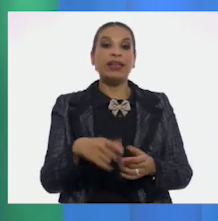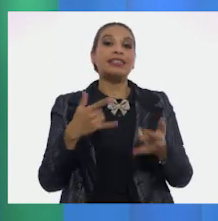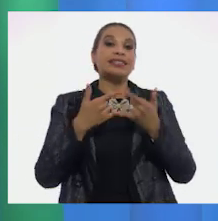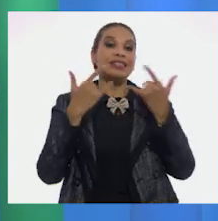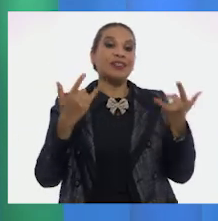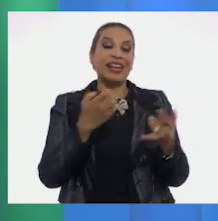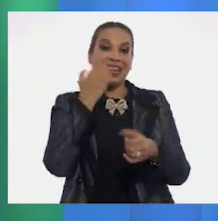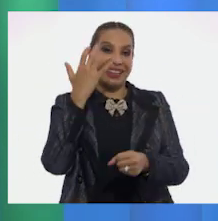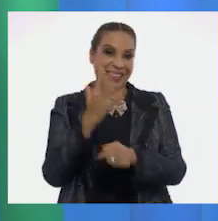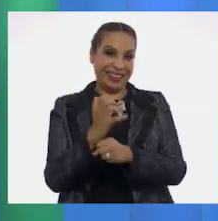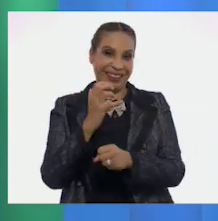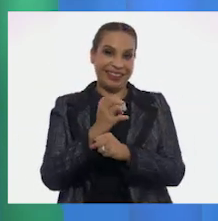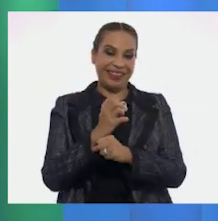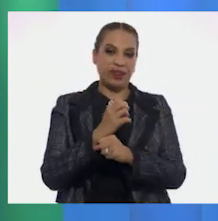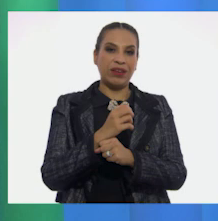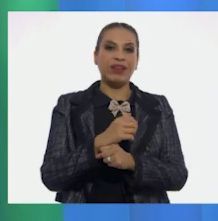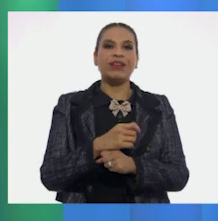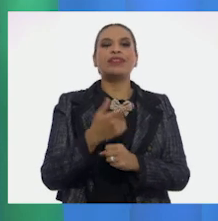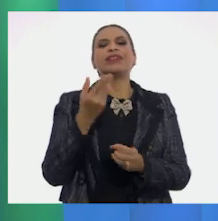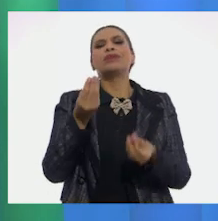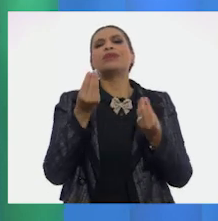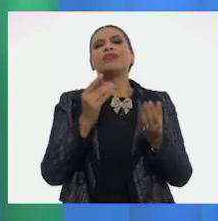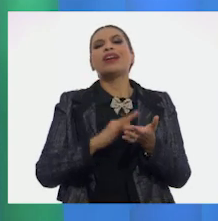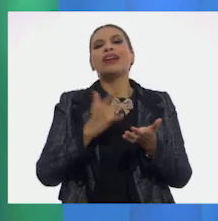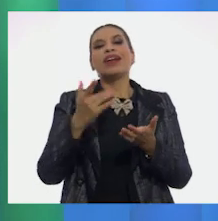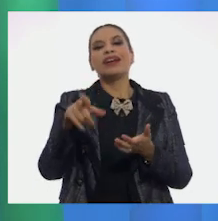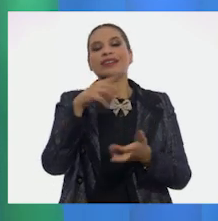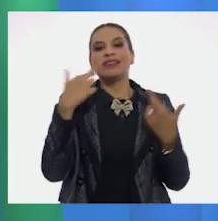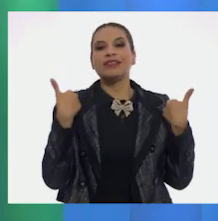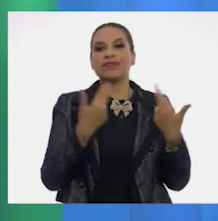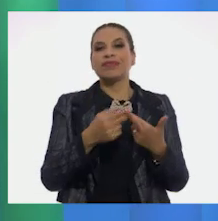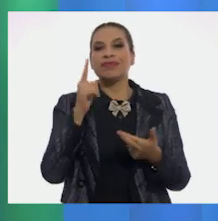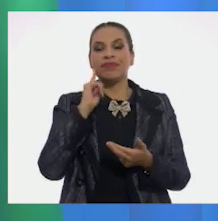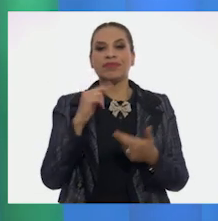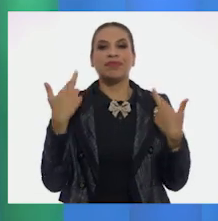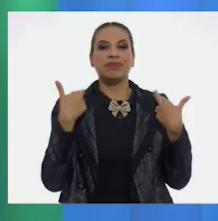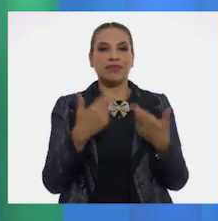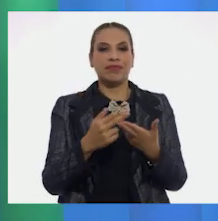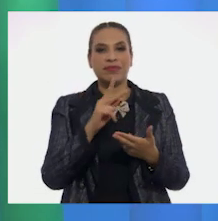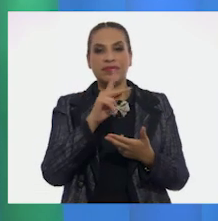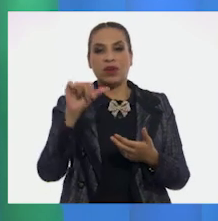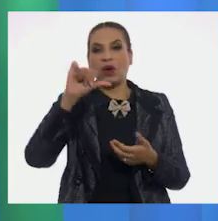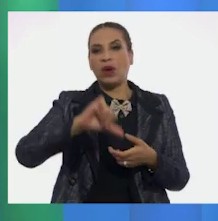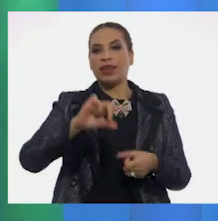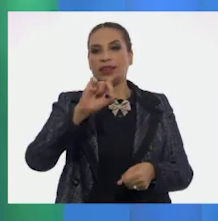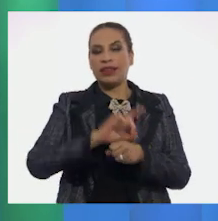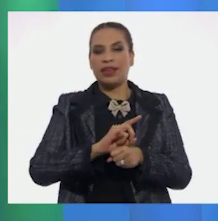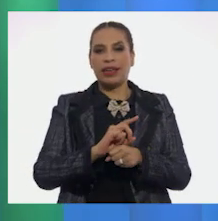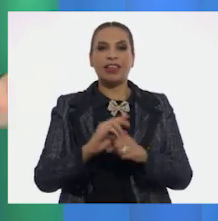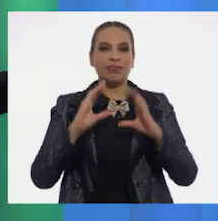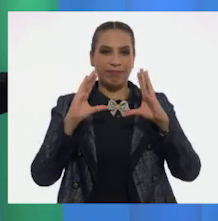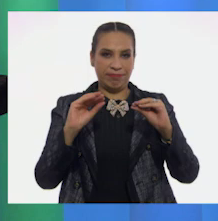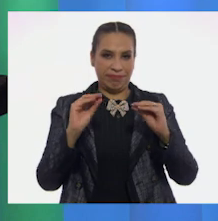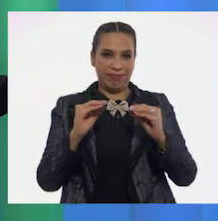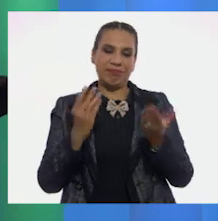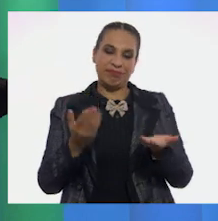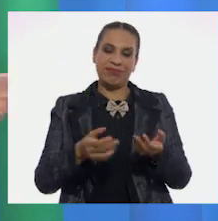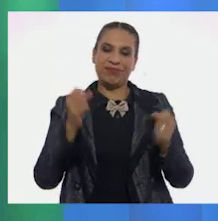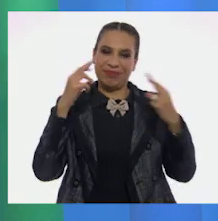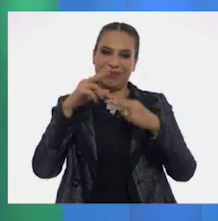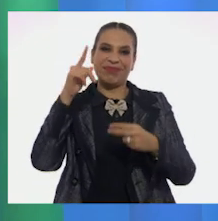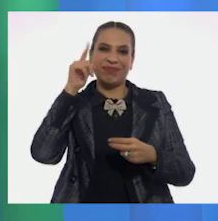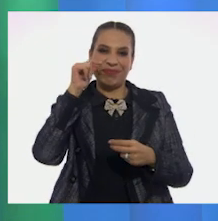Historia, 5º grado. Les damos las gracias a las maestras y los maestros que el día de hoy nos dieron clase. Nos vemos